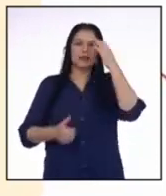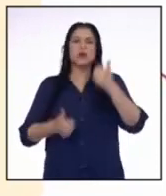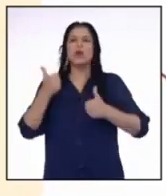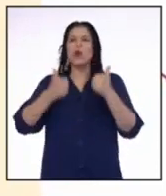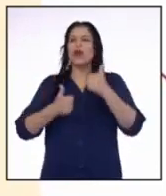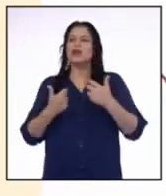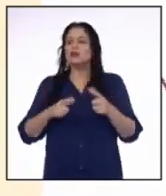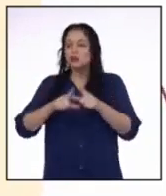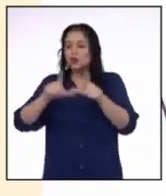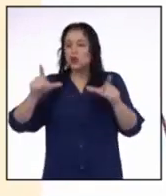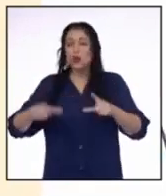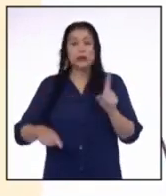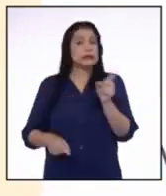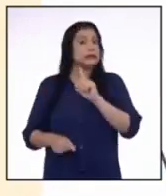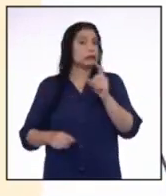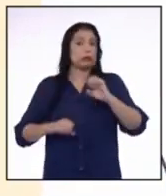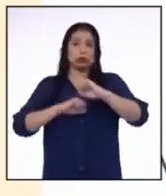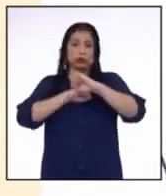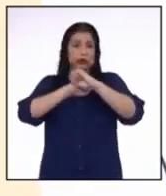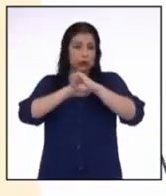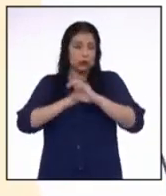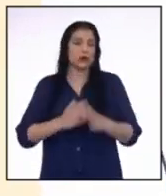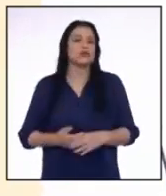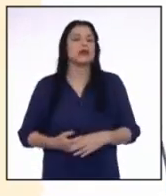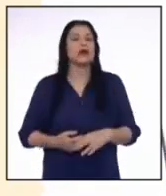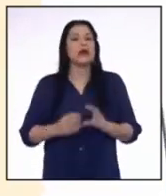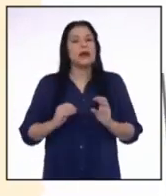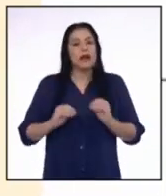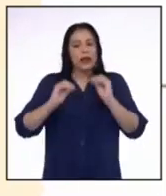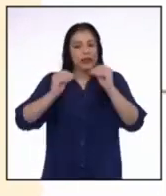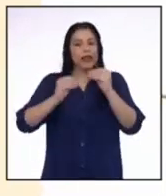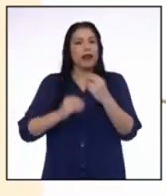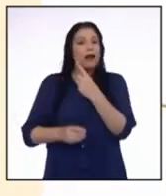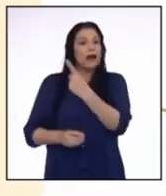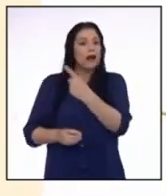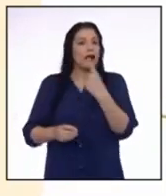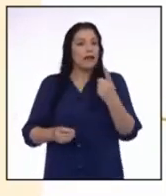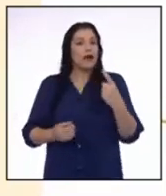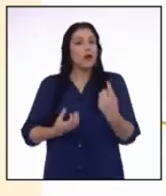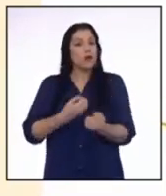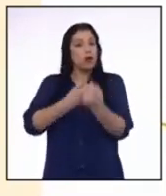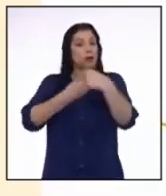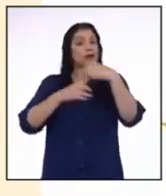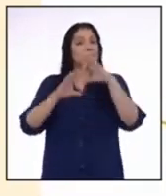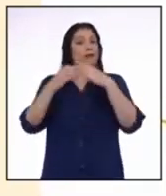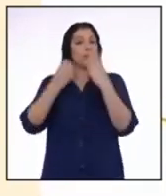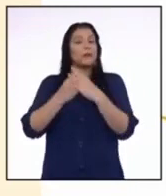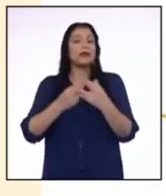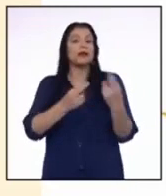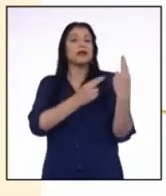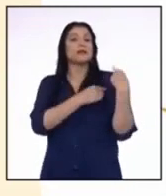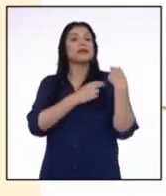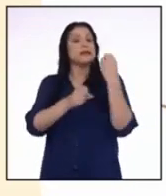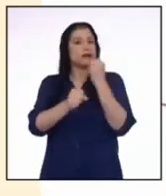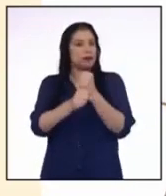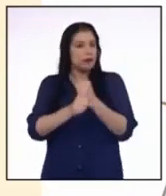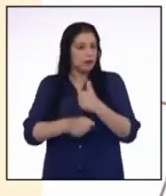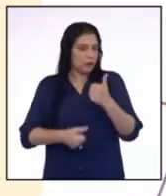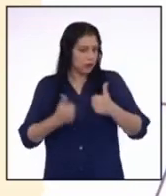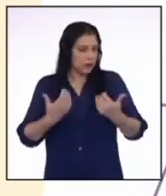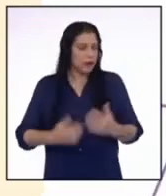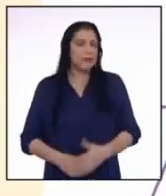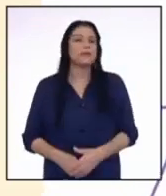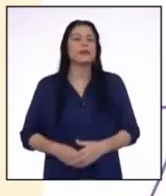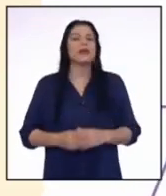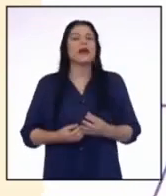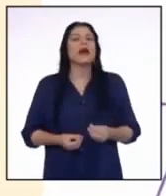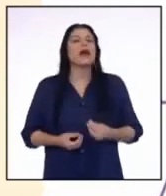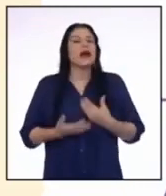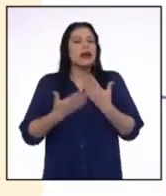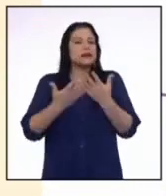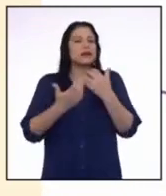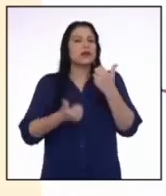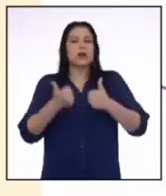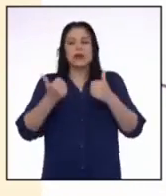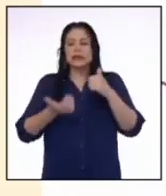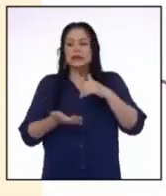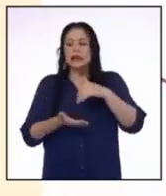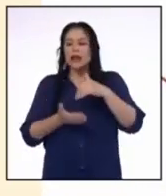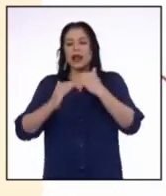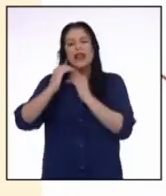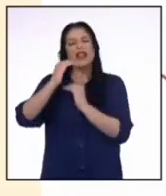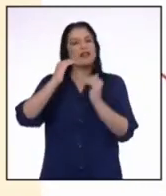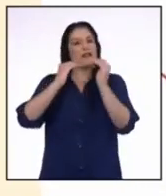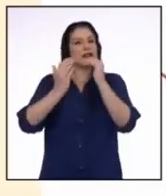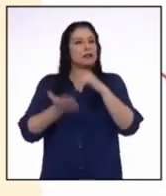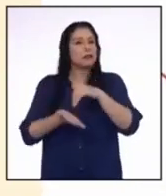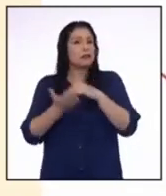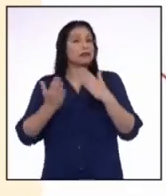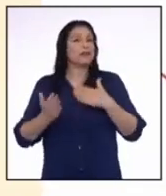inseguras. Asignar roles y responsabilidades a cada miembro de mi familia. Establecer el nivel de